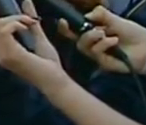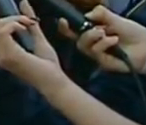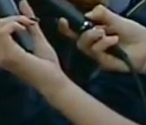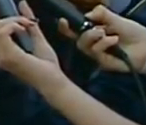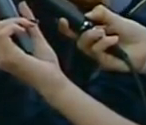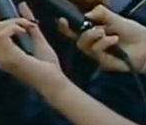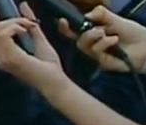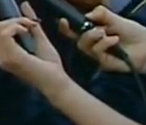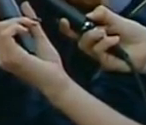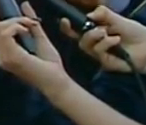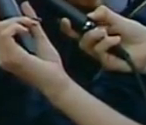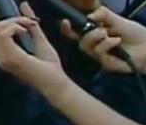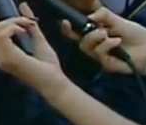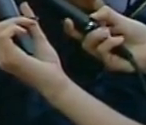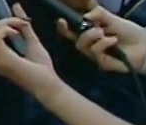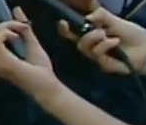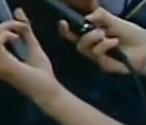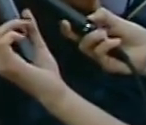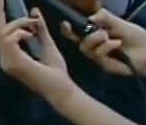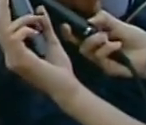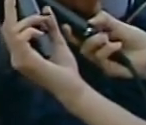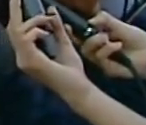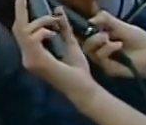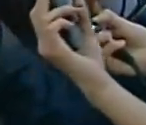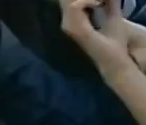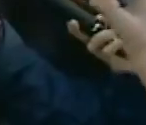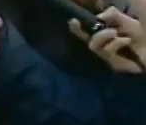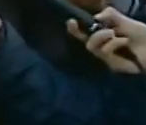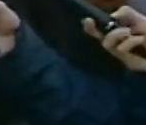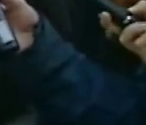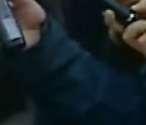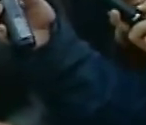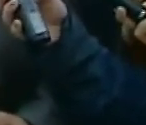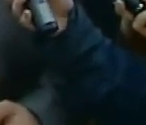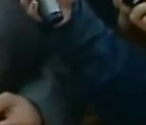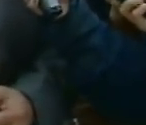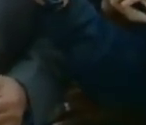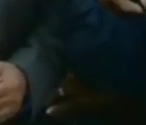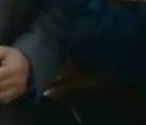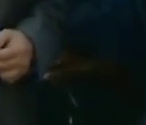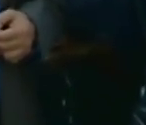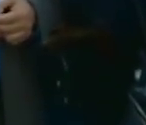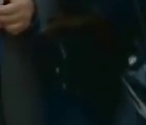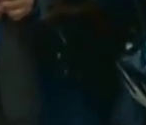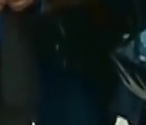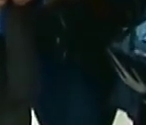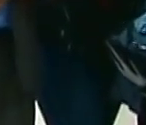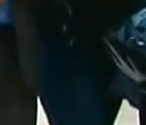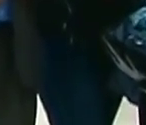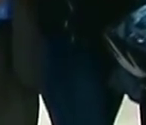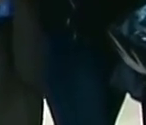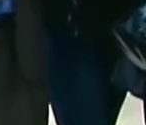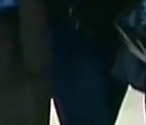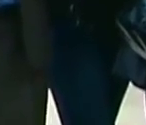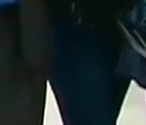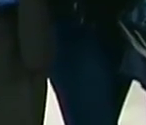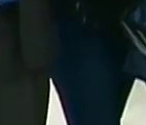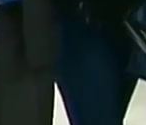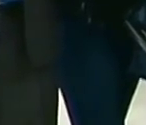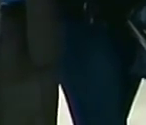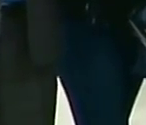tener desarrollos bien importantes en el futuro. Bien, muchísimas gracias. Nosotros acabamos de escuchar declaraciones